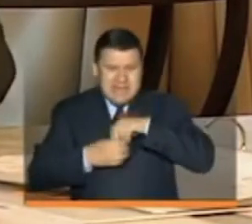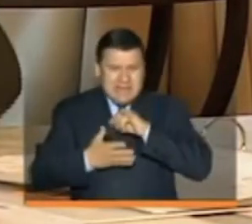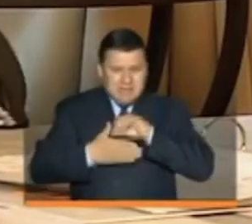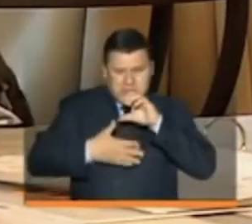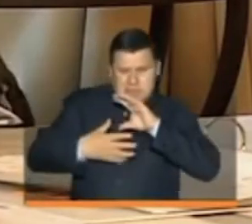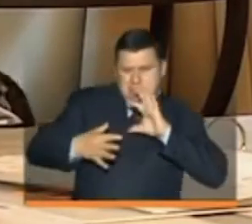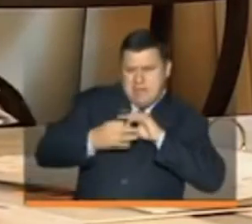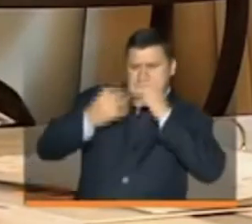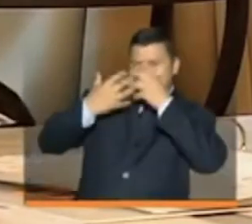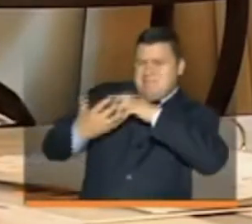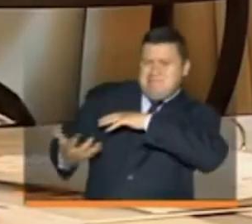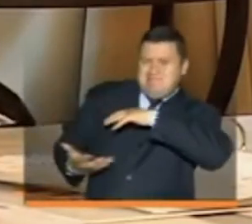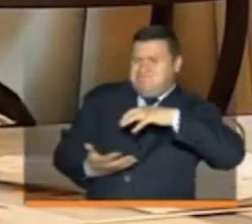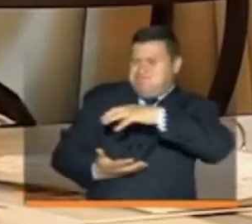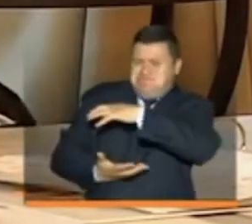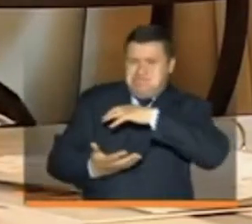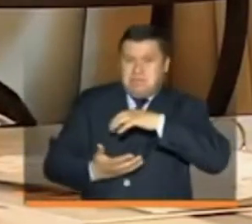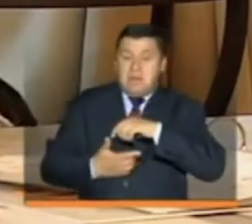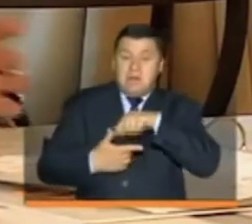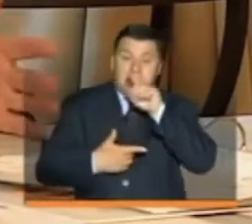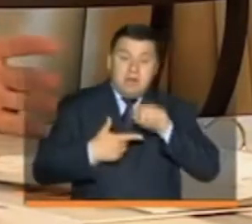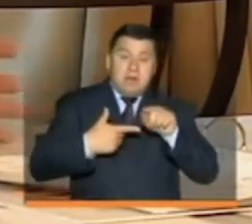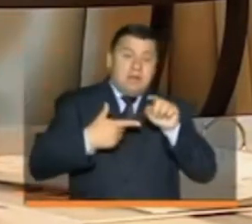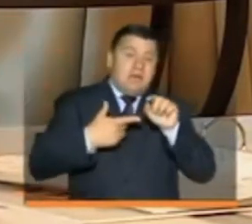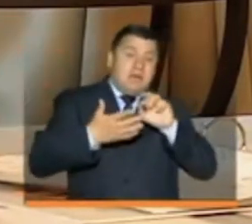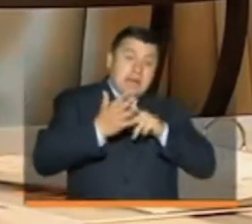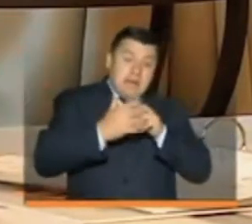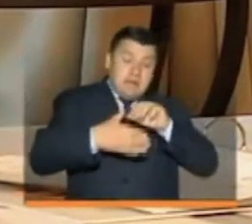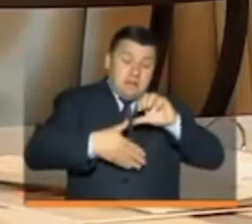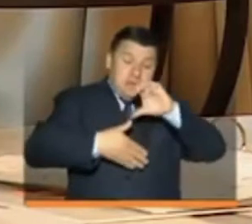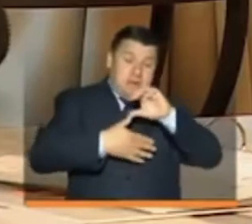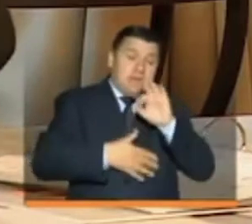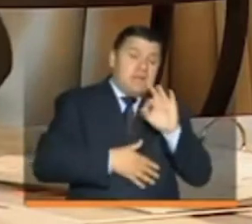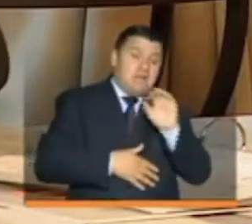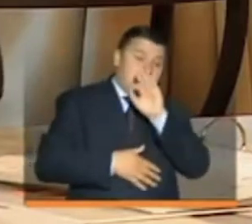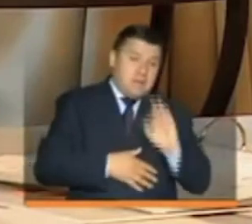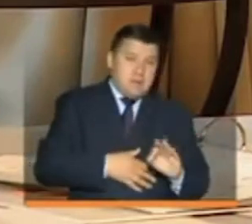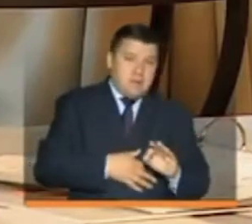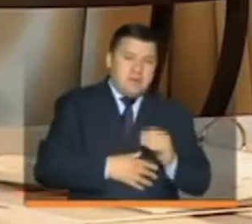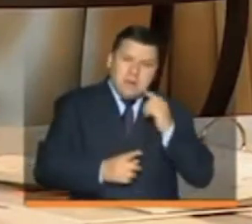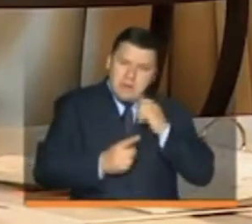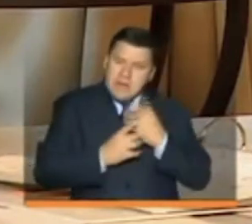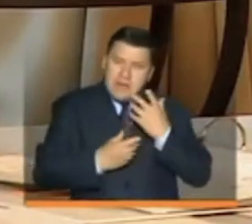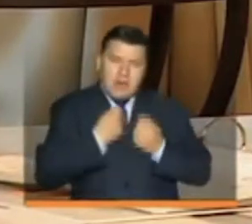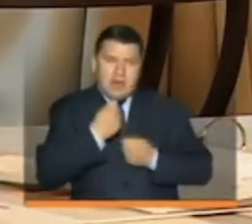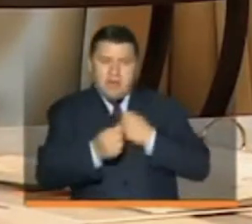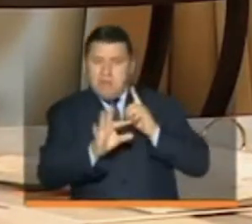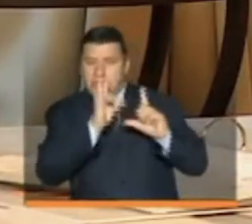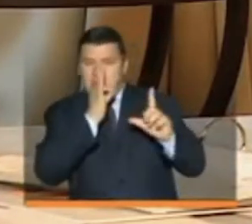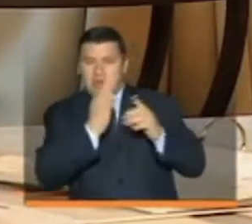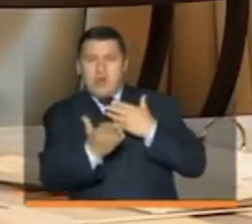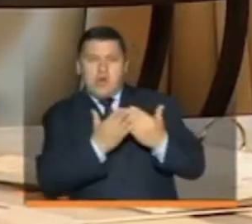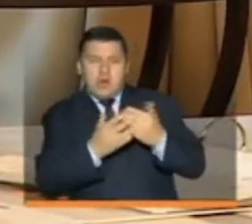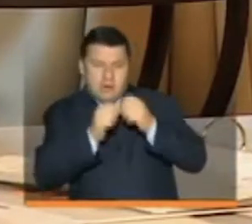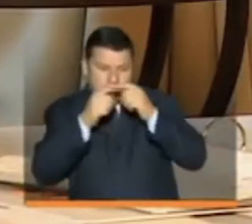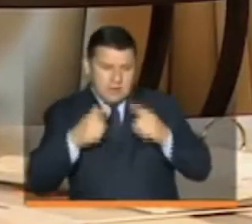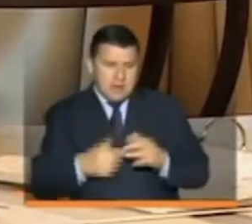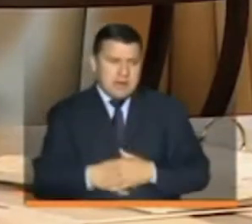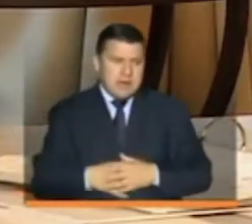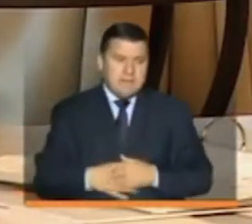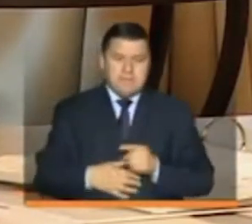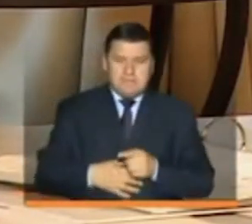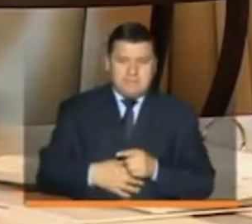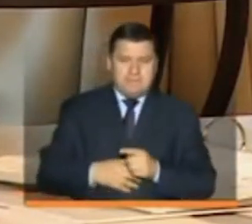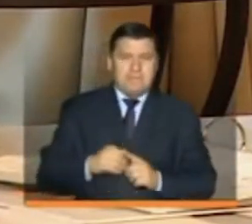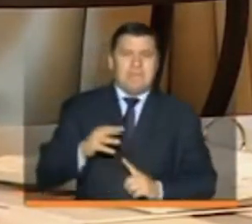intrarregional, que hoy representa solamente el 3%, pero que queremos incrementar con comercio digital, con compras públicas. Y ahí